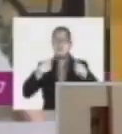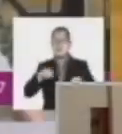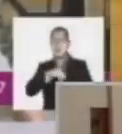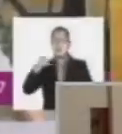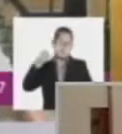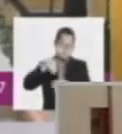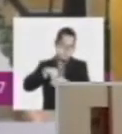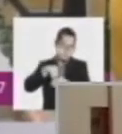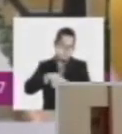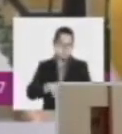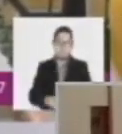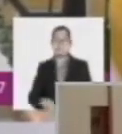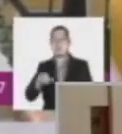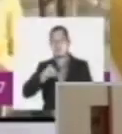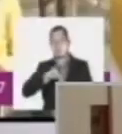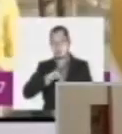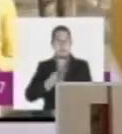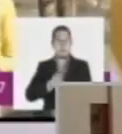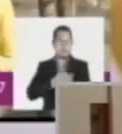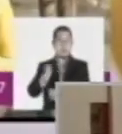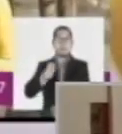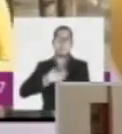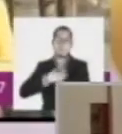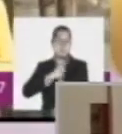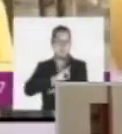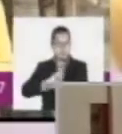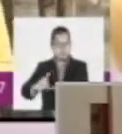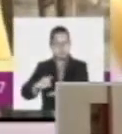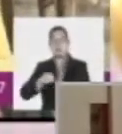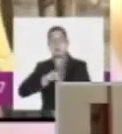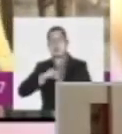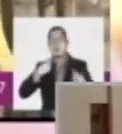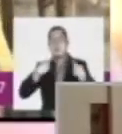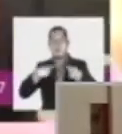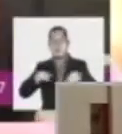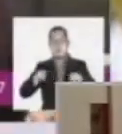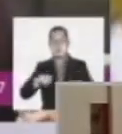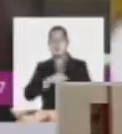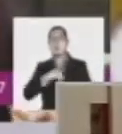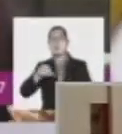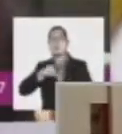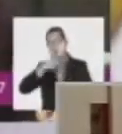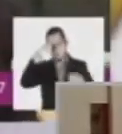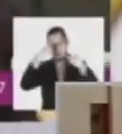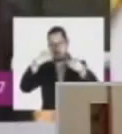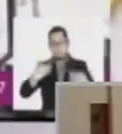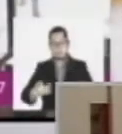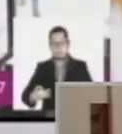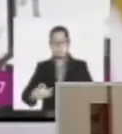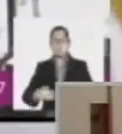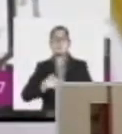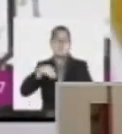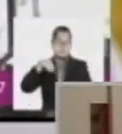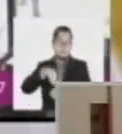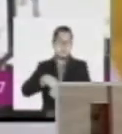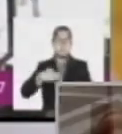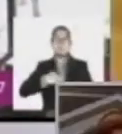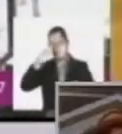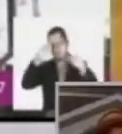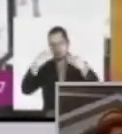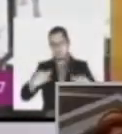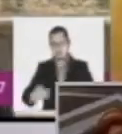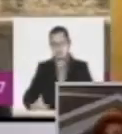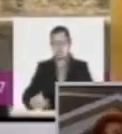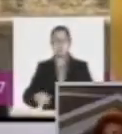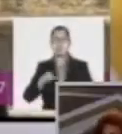Eso no existe y eso sería muy importante, pero no, no, Nunca se ha podido lograr eso. Entonces, bajo este criterio